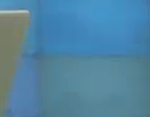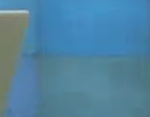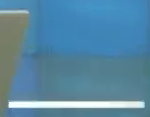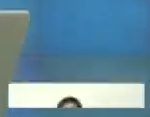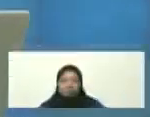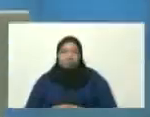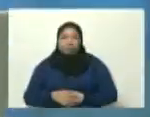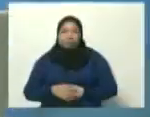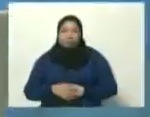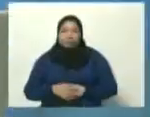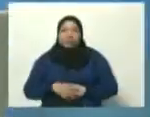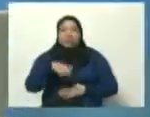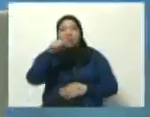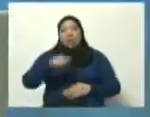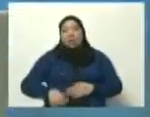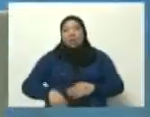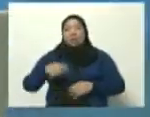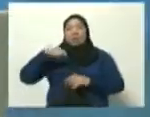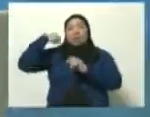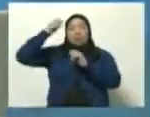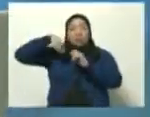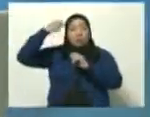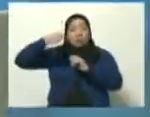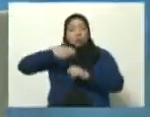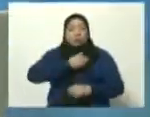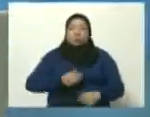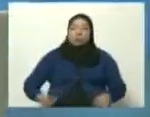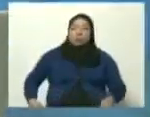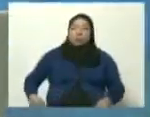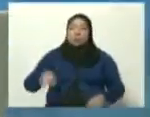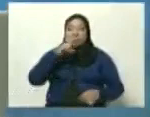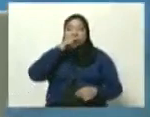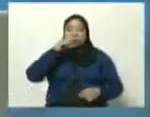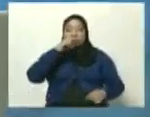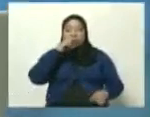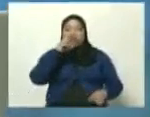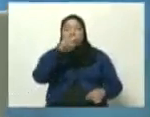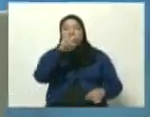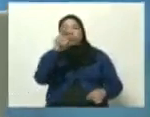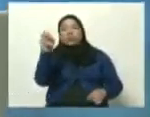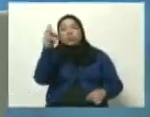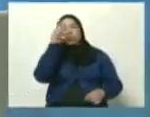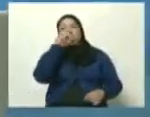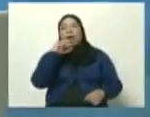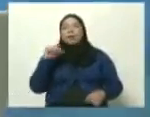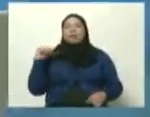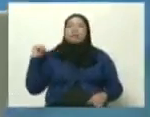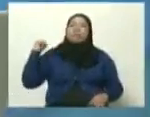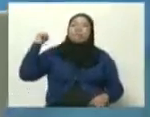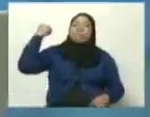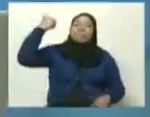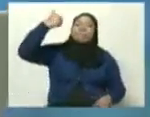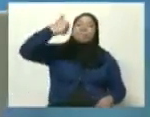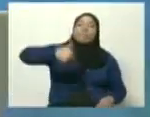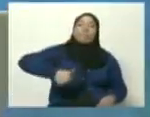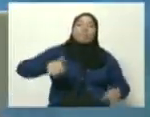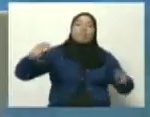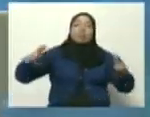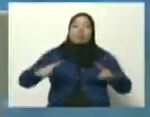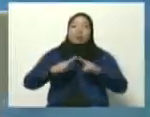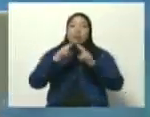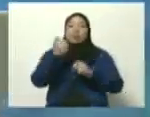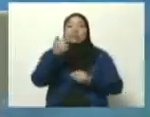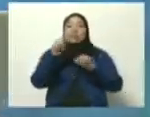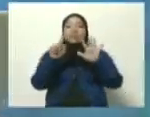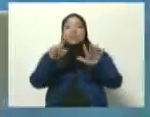Y en el contexto de esta publicación del presidente de la República Bolivariana de Venezuela, 200 años de aquel encuentro del 16 de junio de